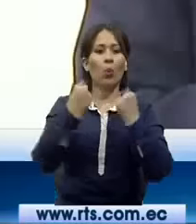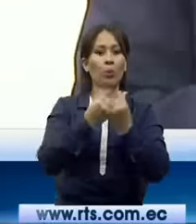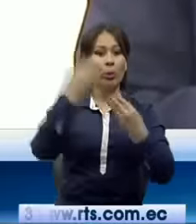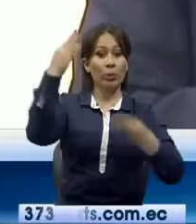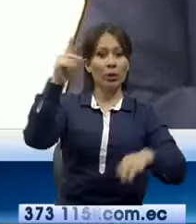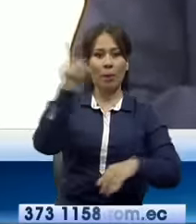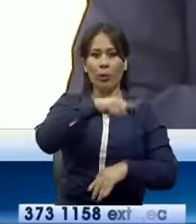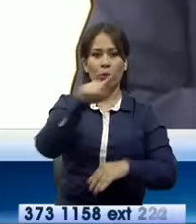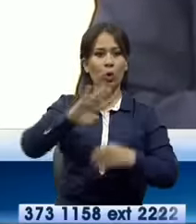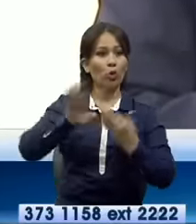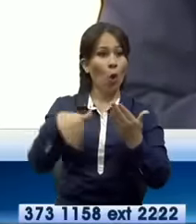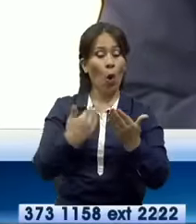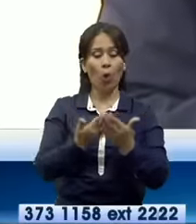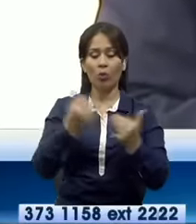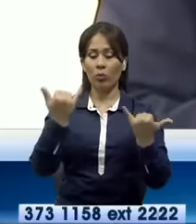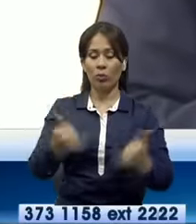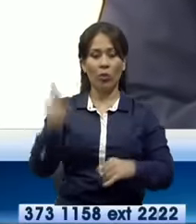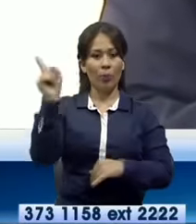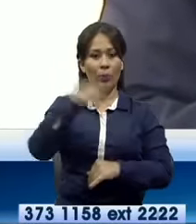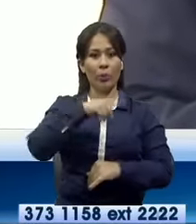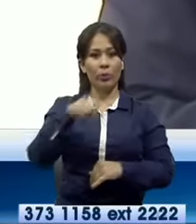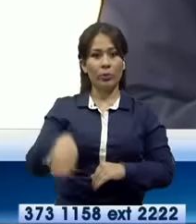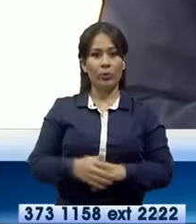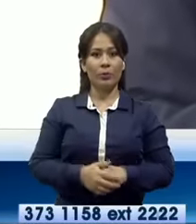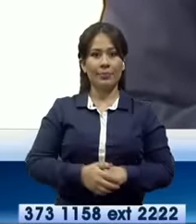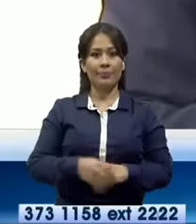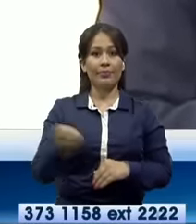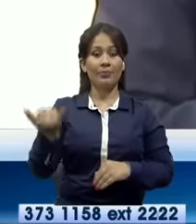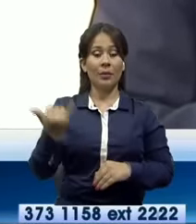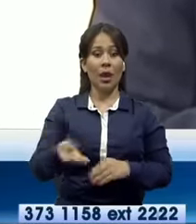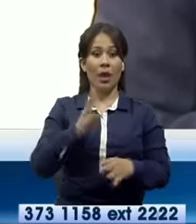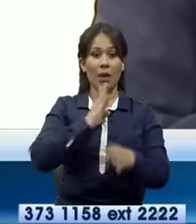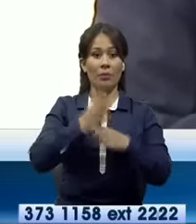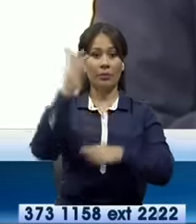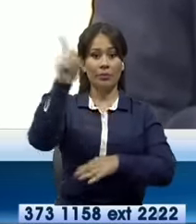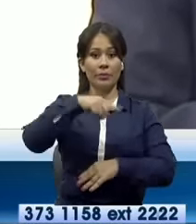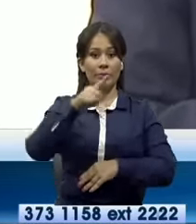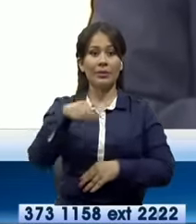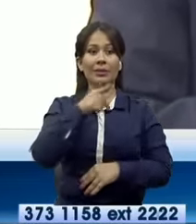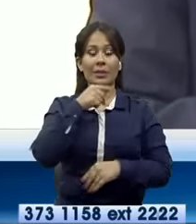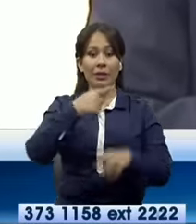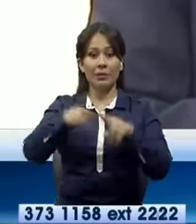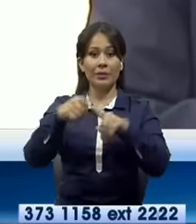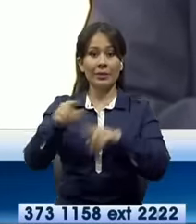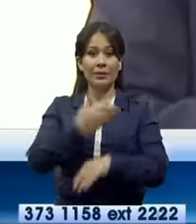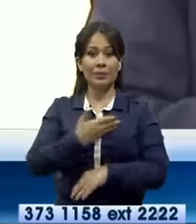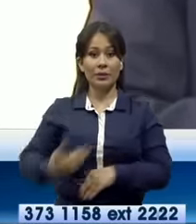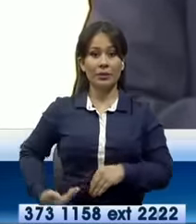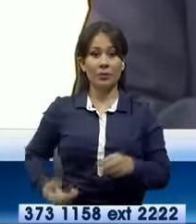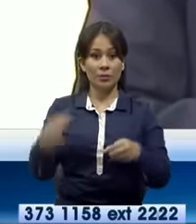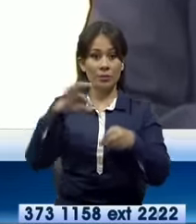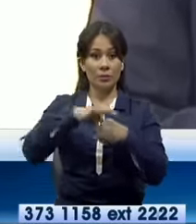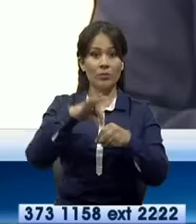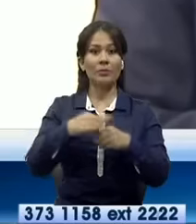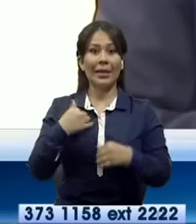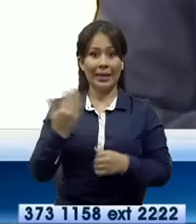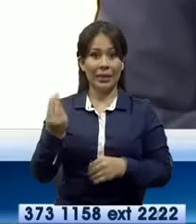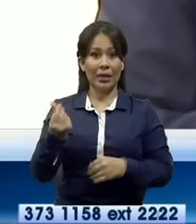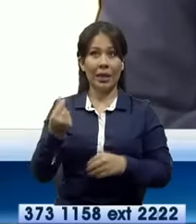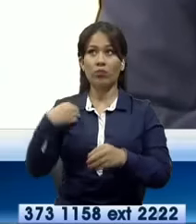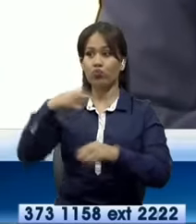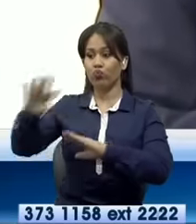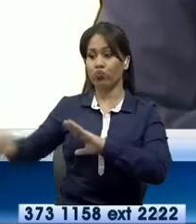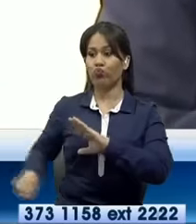Electoral informó que la consulta popular planteada por el Ejecutivo sobre la prohibición para las dignidades de elección popular que tengan capitales en